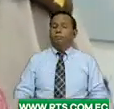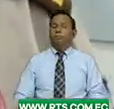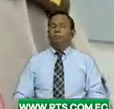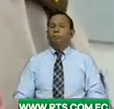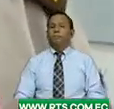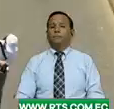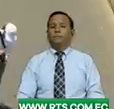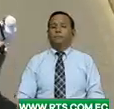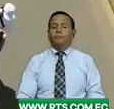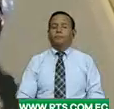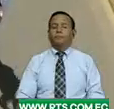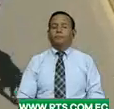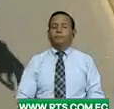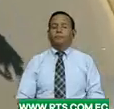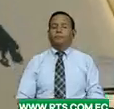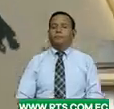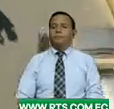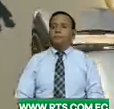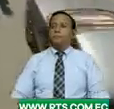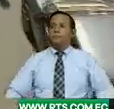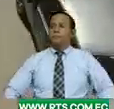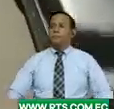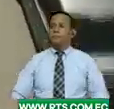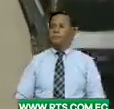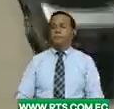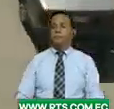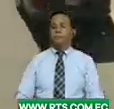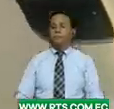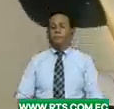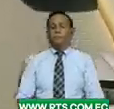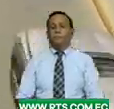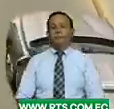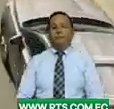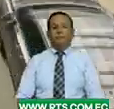esos extranjeros. Con cámaras de Eduardo García desde la provincia de Manabí, informó Wendy Delgado.